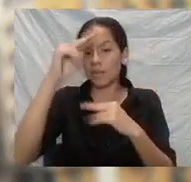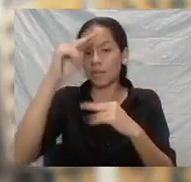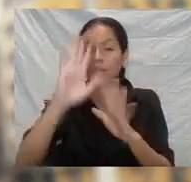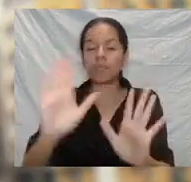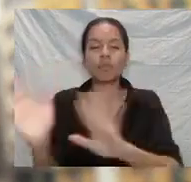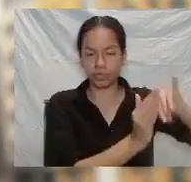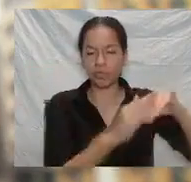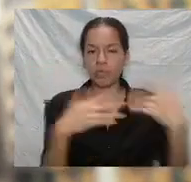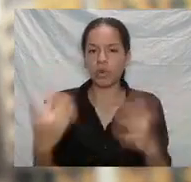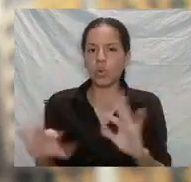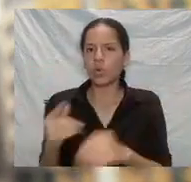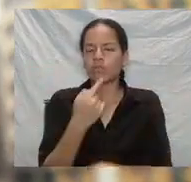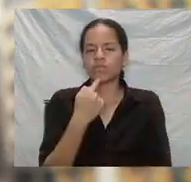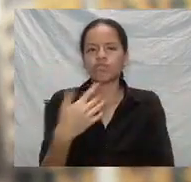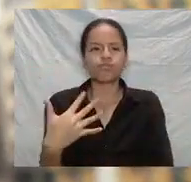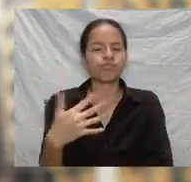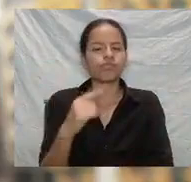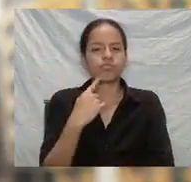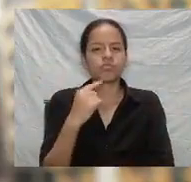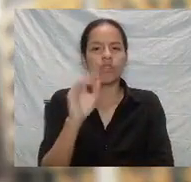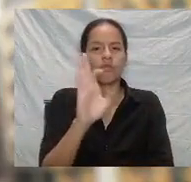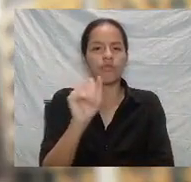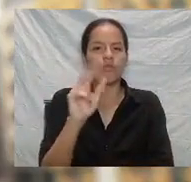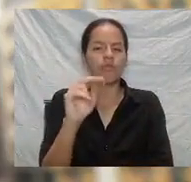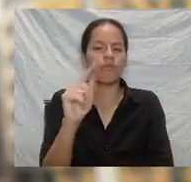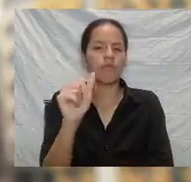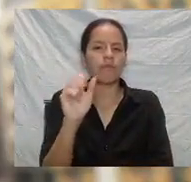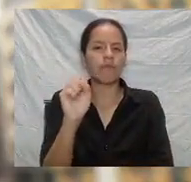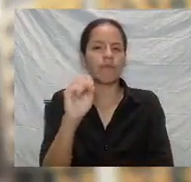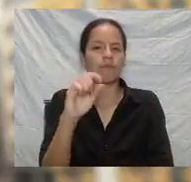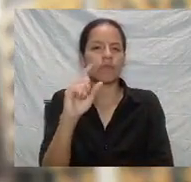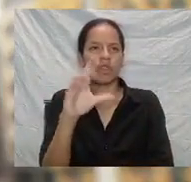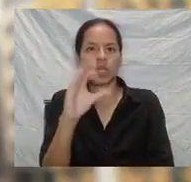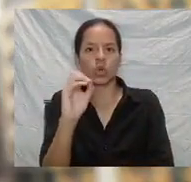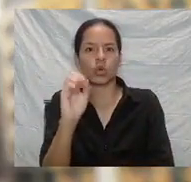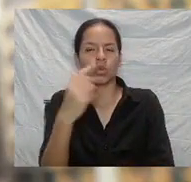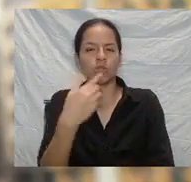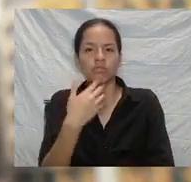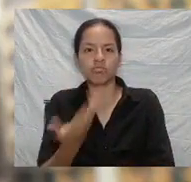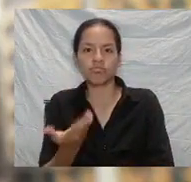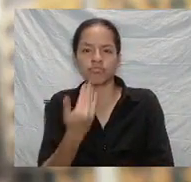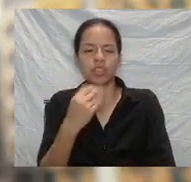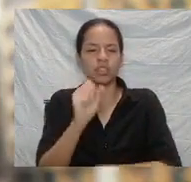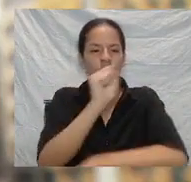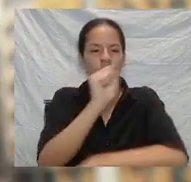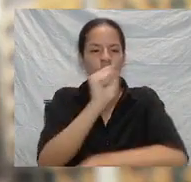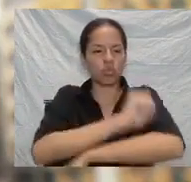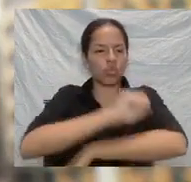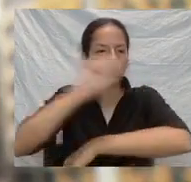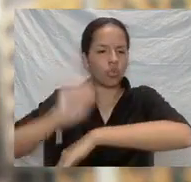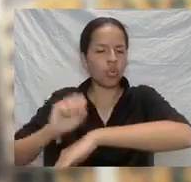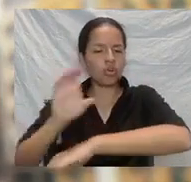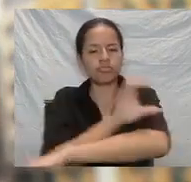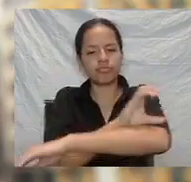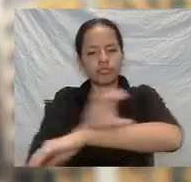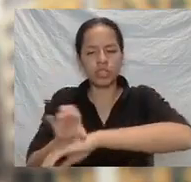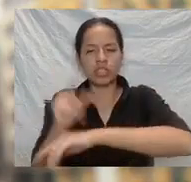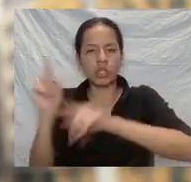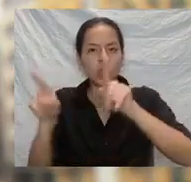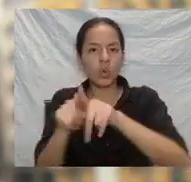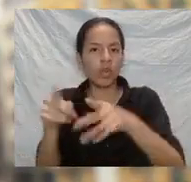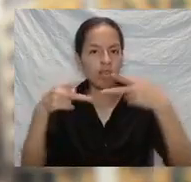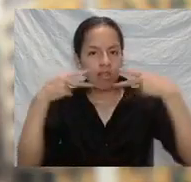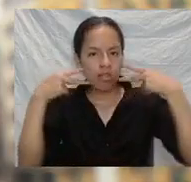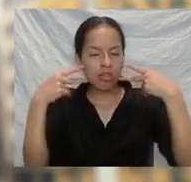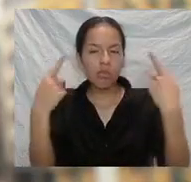que los fantásticos viales con canciones de la costa sierra y selva lo ha estado realizando activaciones en las calles del cercado de lima y en